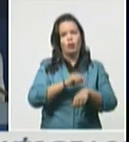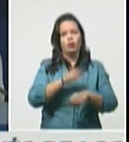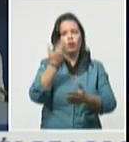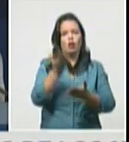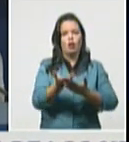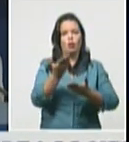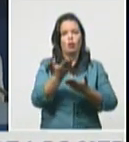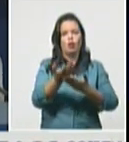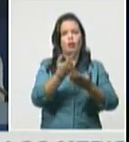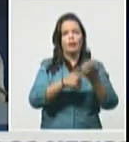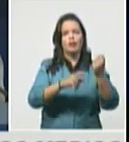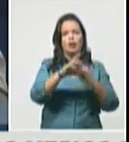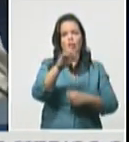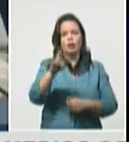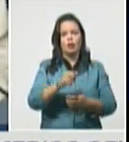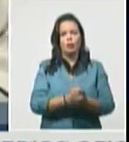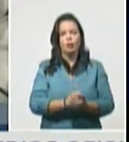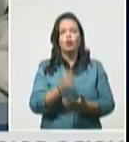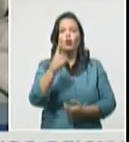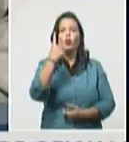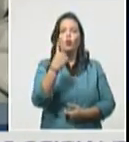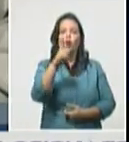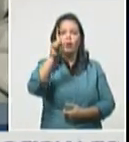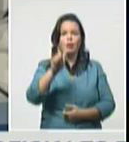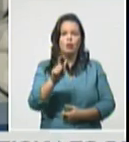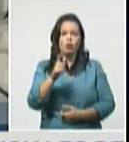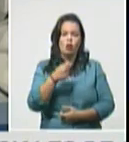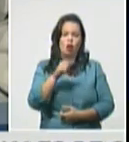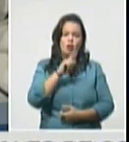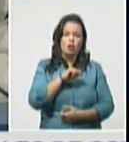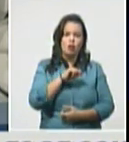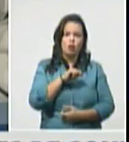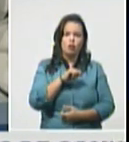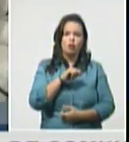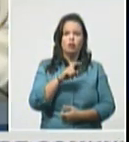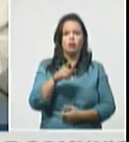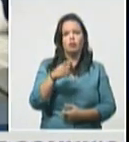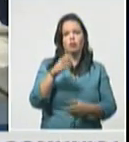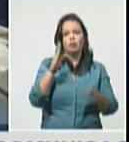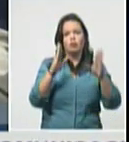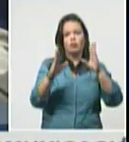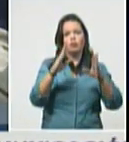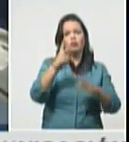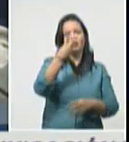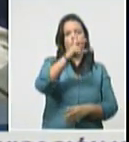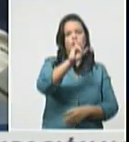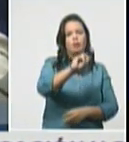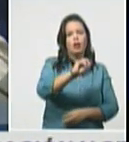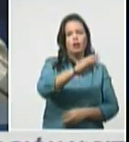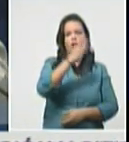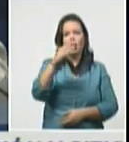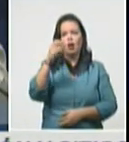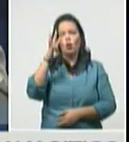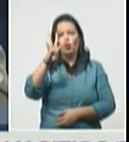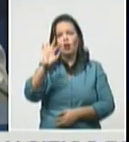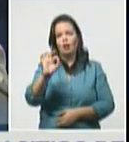Uno de los casos diagnosticados ayer es del grupo de 20 a 40 años y el otro de 40 a